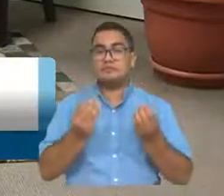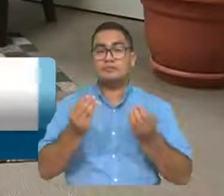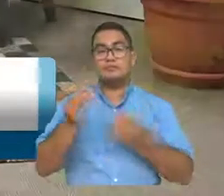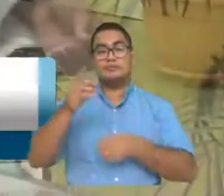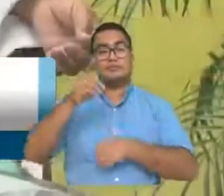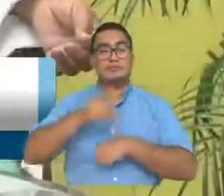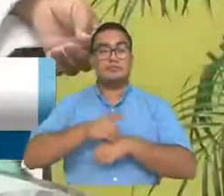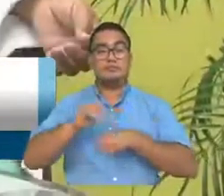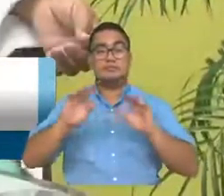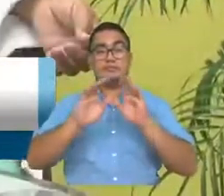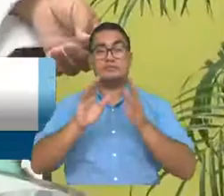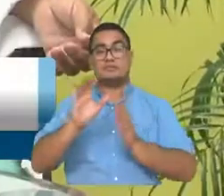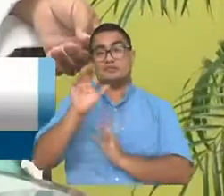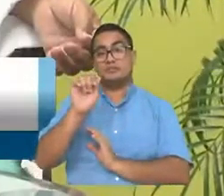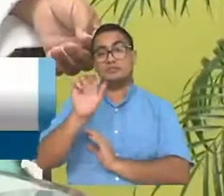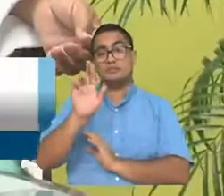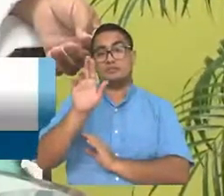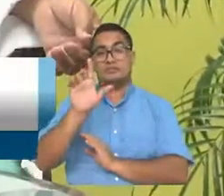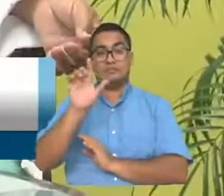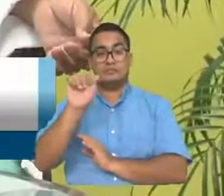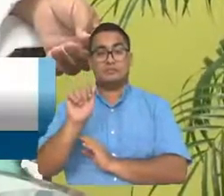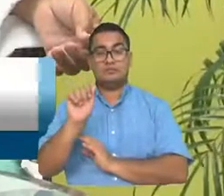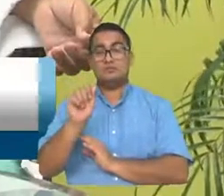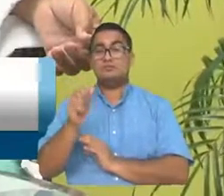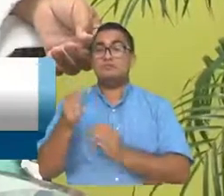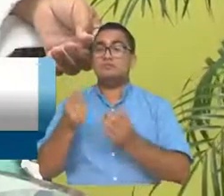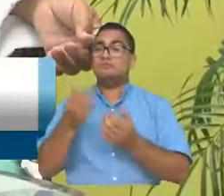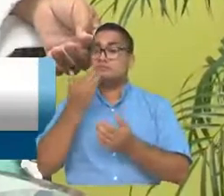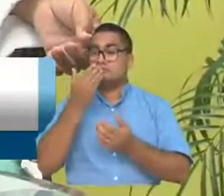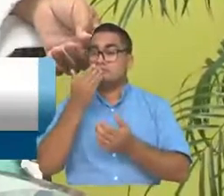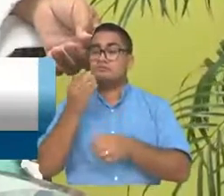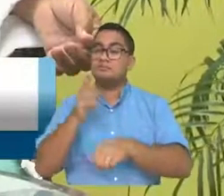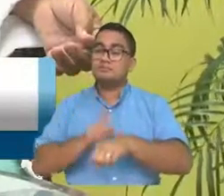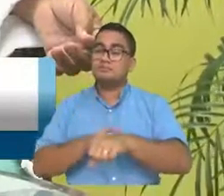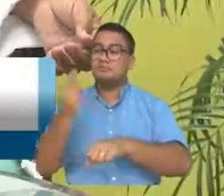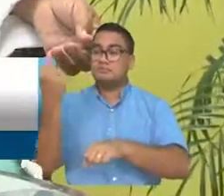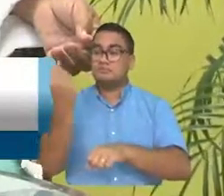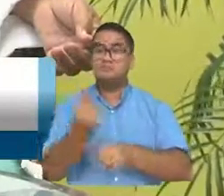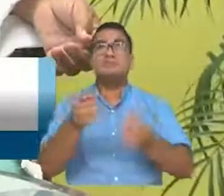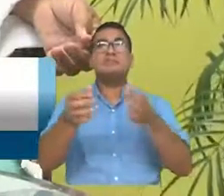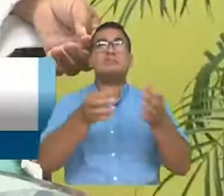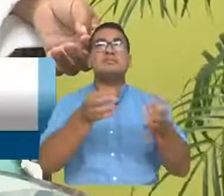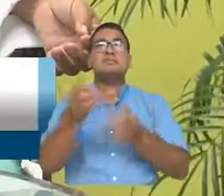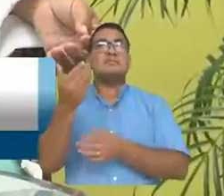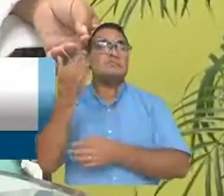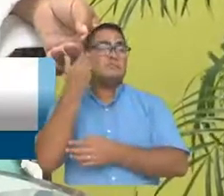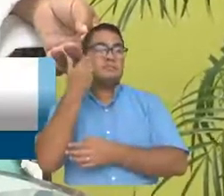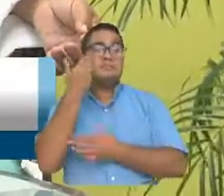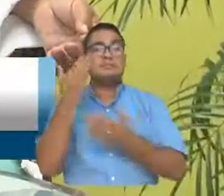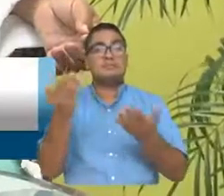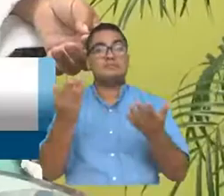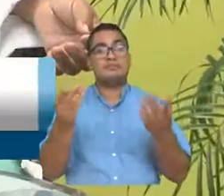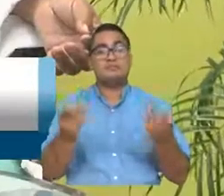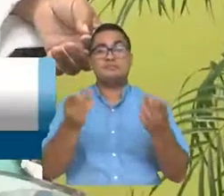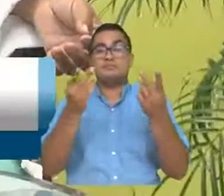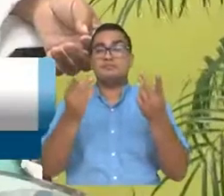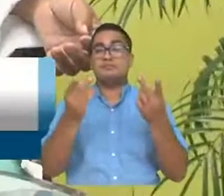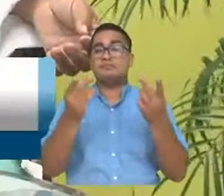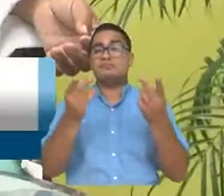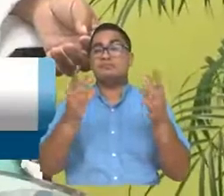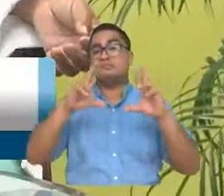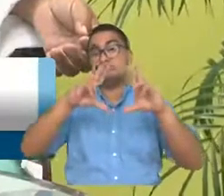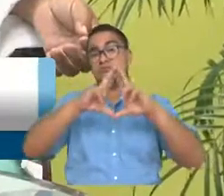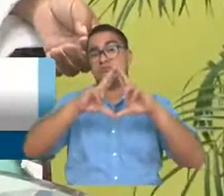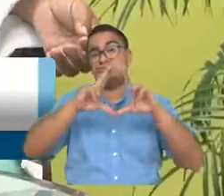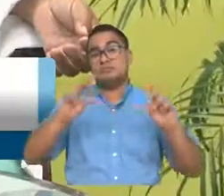cuidadoso, quedarme en mi cuarto, no andar saliendo de arriba para abajo, y de esa forma tampoco contamino al resto de mi familia.